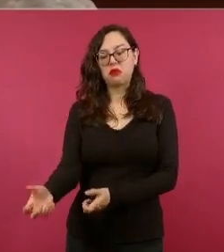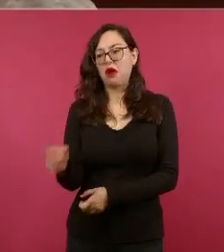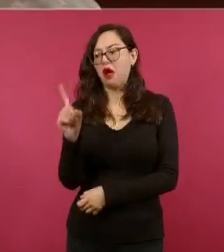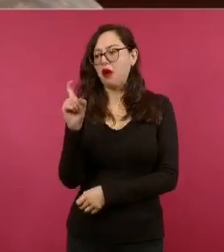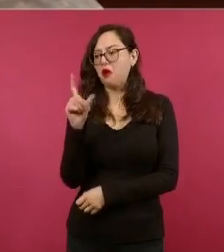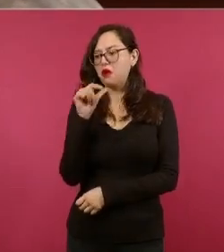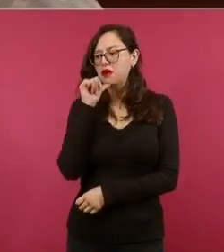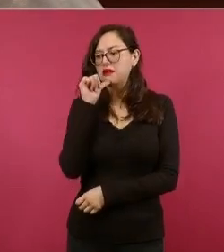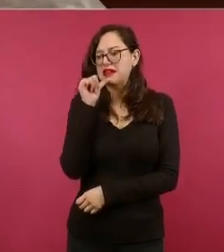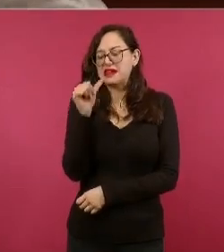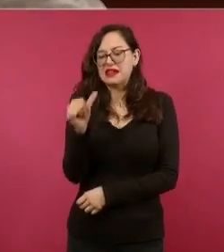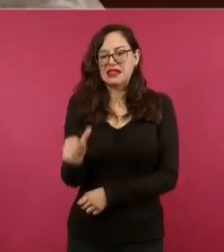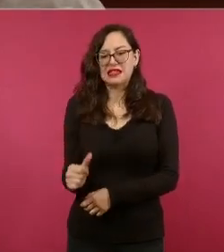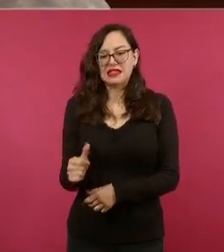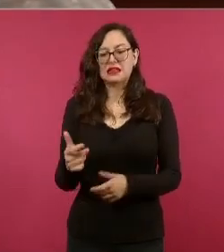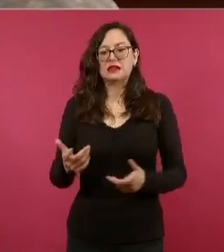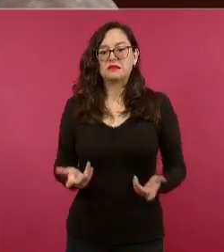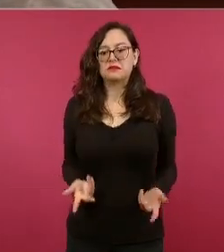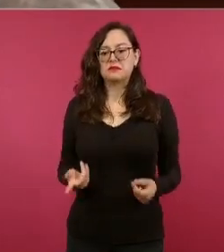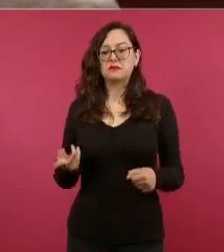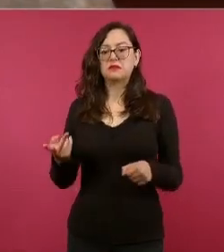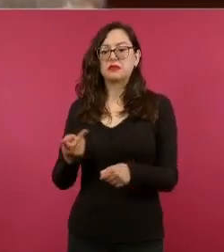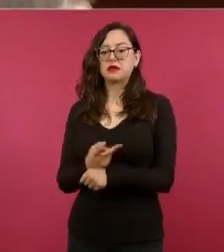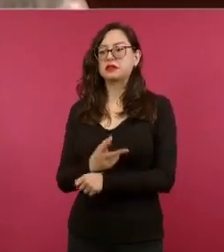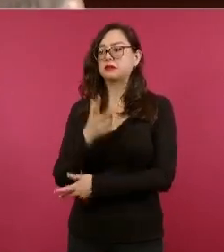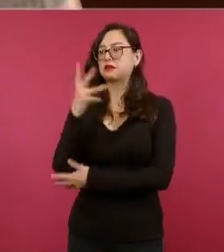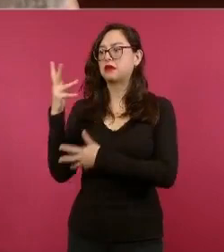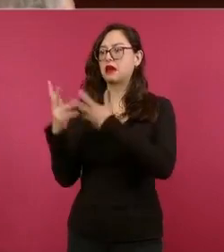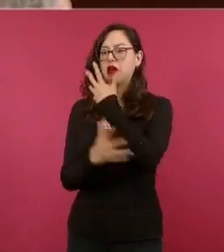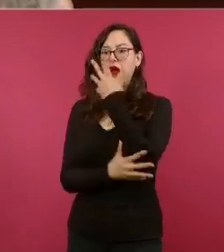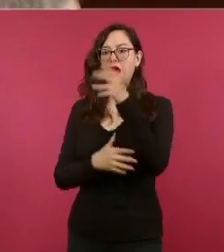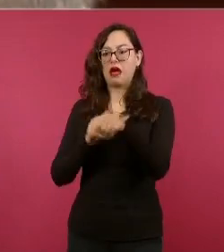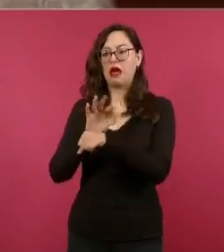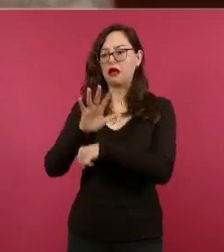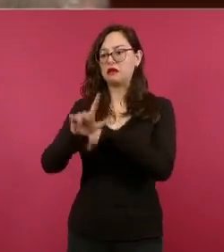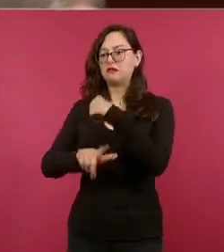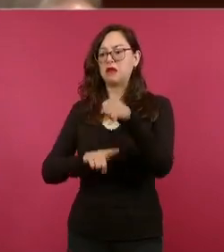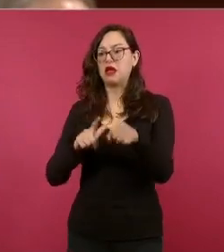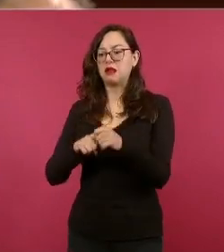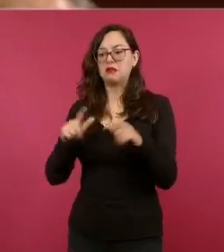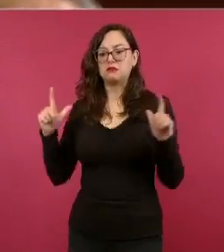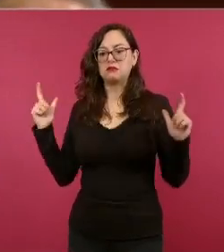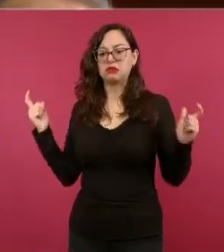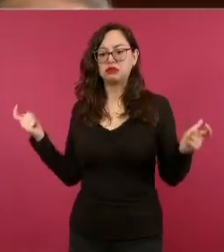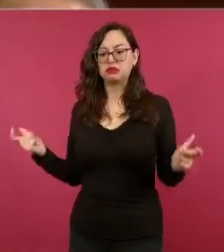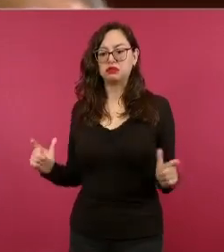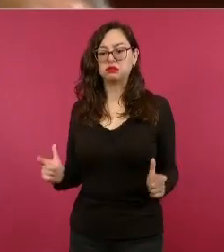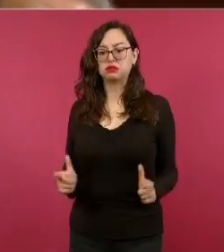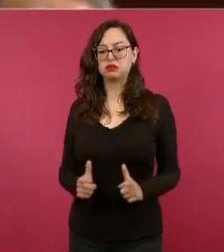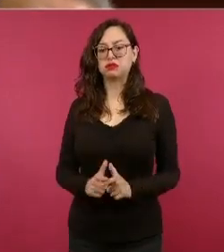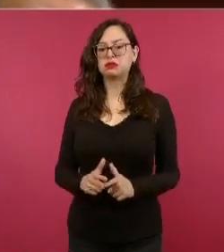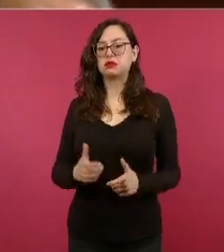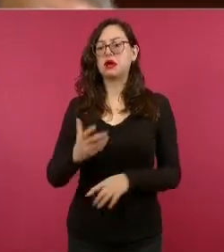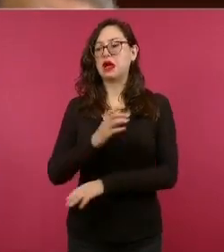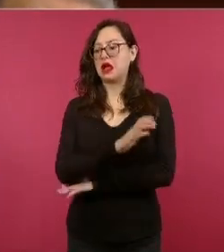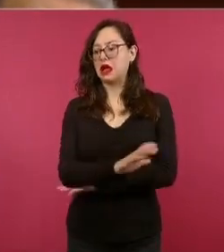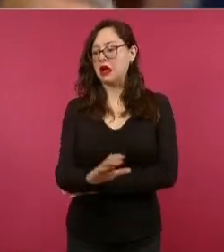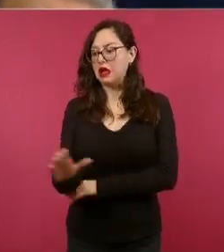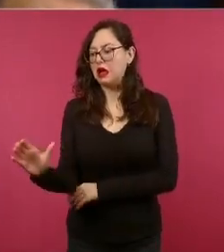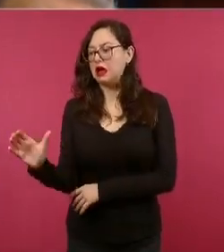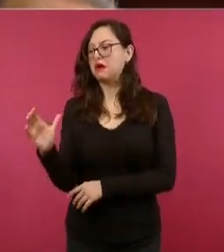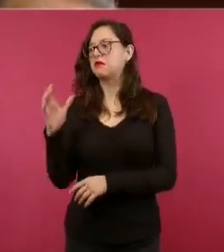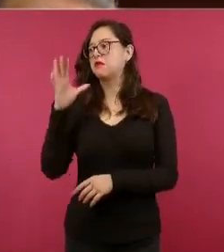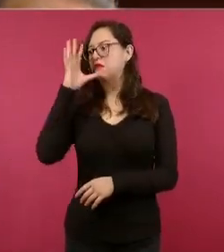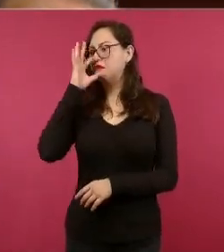eso está acabando con la flora y fauna del lugar. Afecta a campesinos, los cultivos, la agronomía y